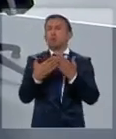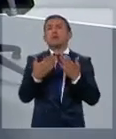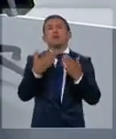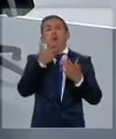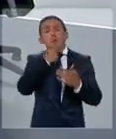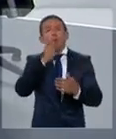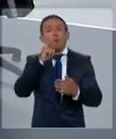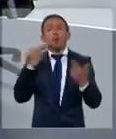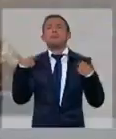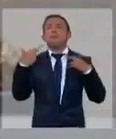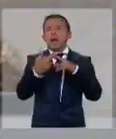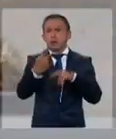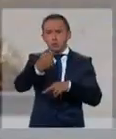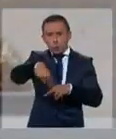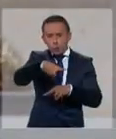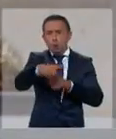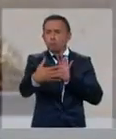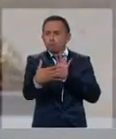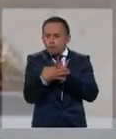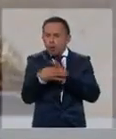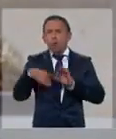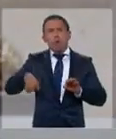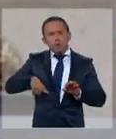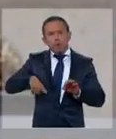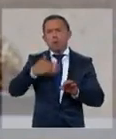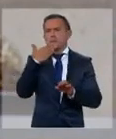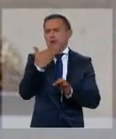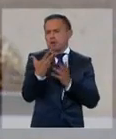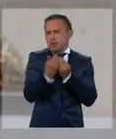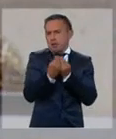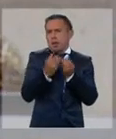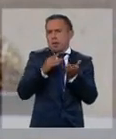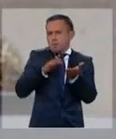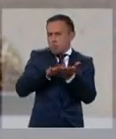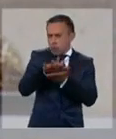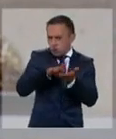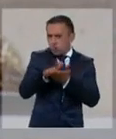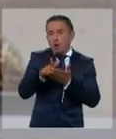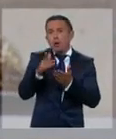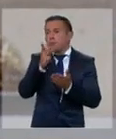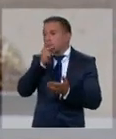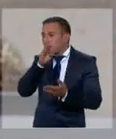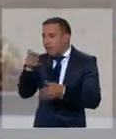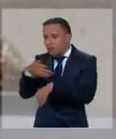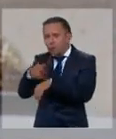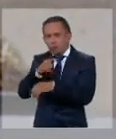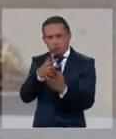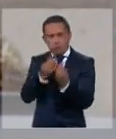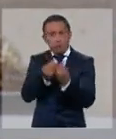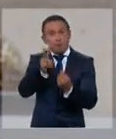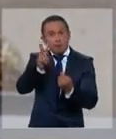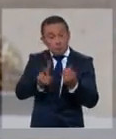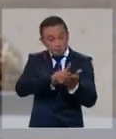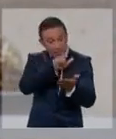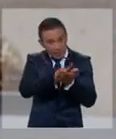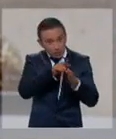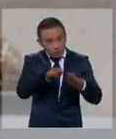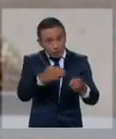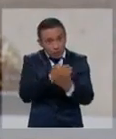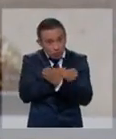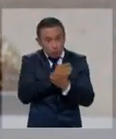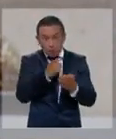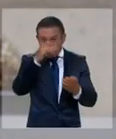aliados del gobierno y de los padres de familia para lograr la transformación. Pero cancelar la reforma, permitir que